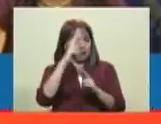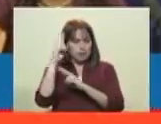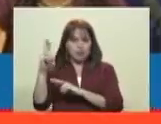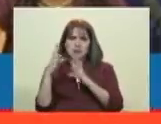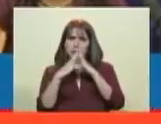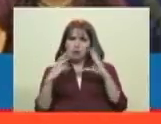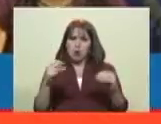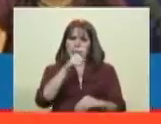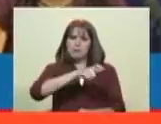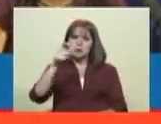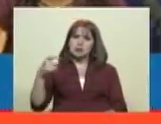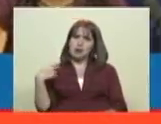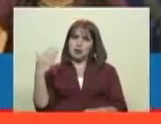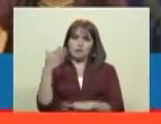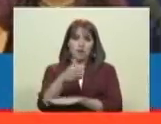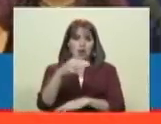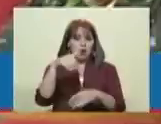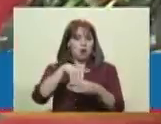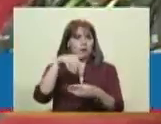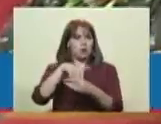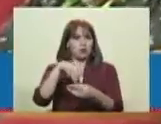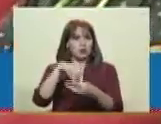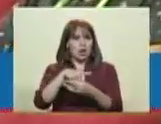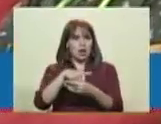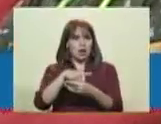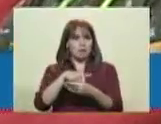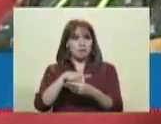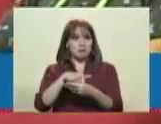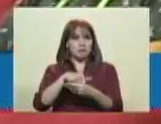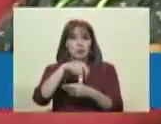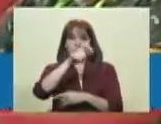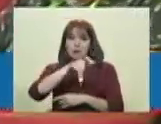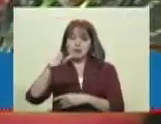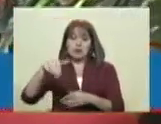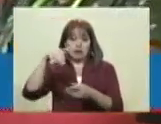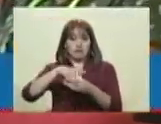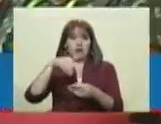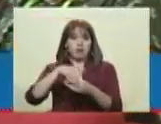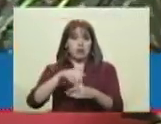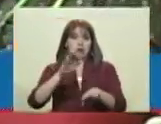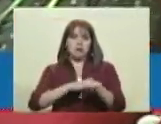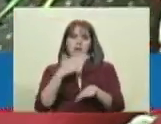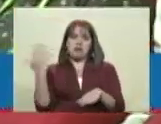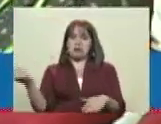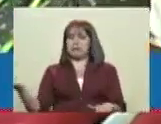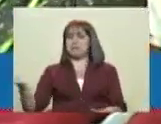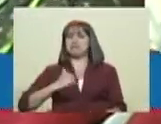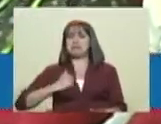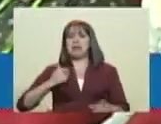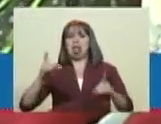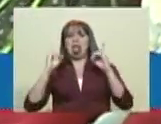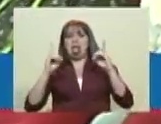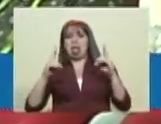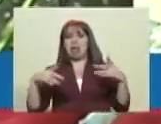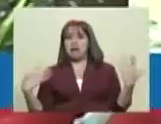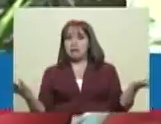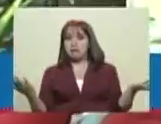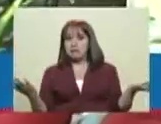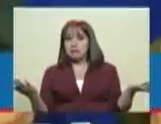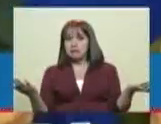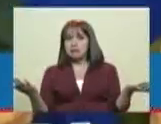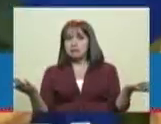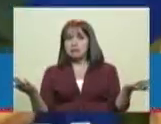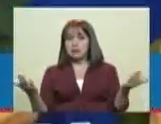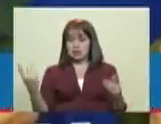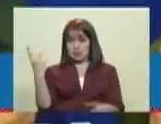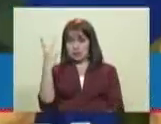votar hoy. La gente fue a votar. ¿Sabes por qué? porque le dio la gana en primer lugar y en segundo